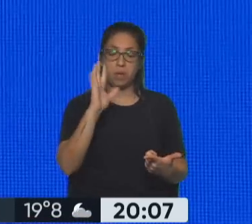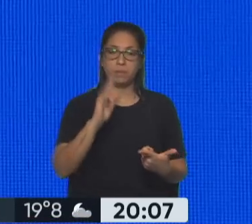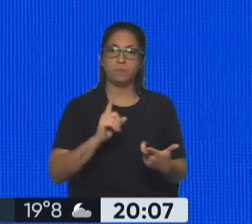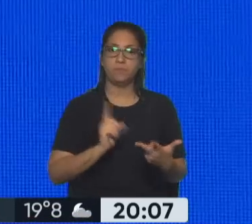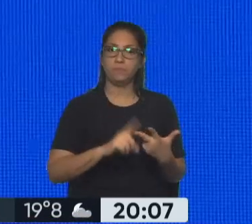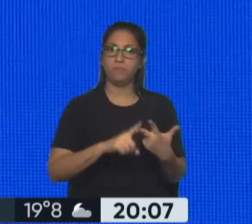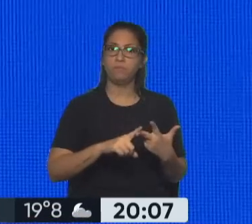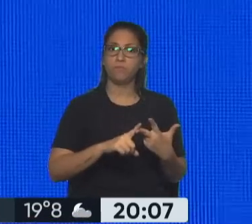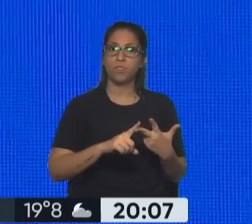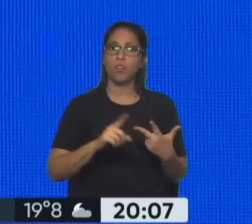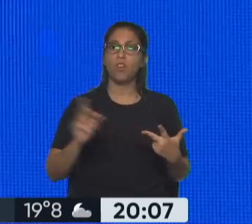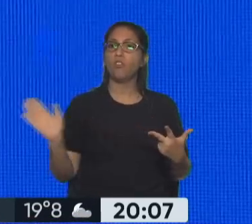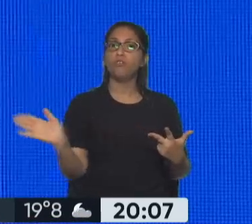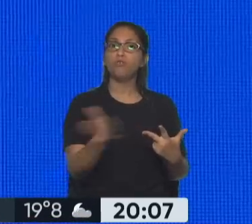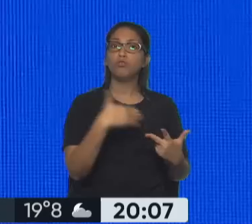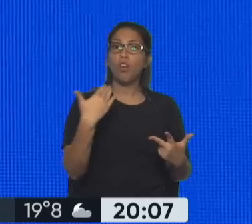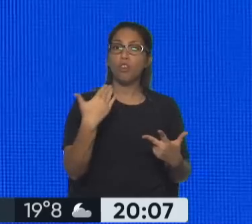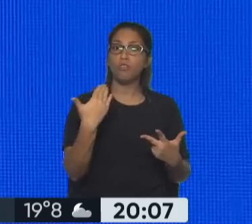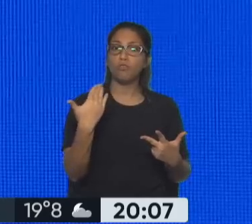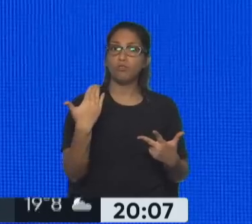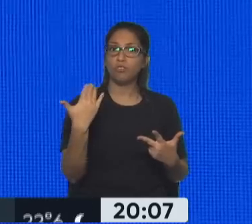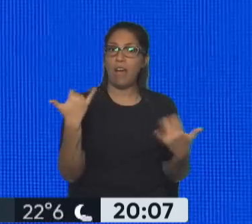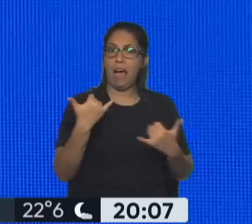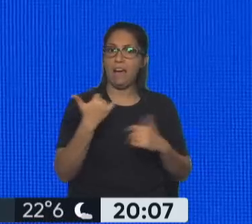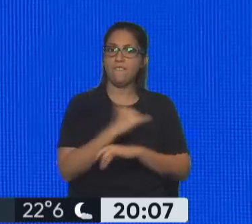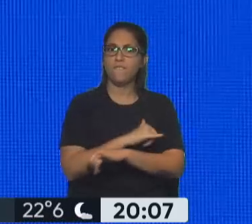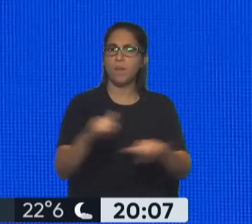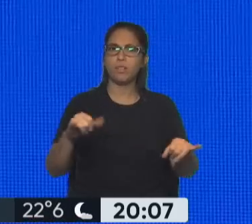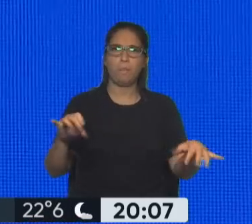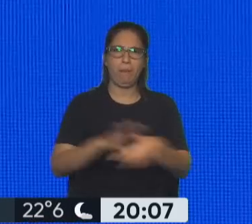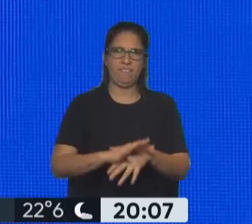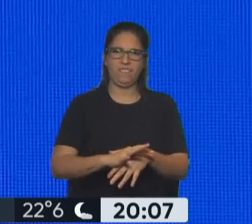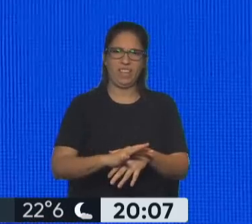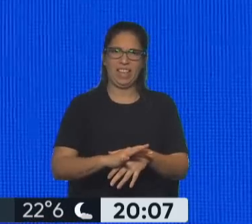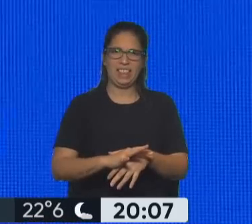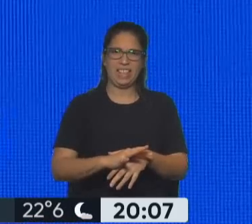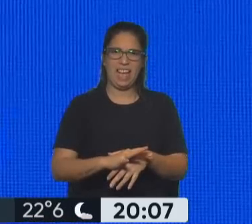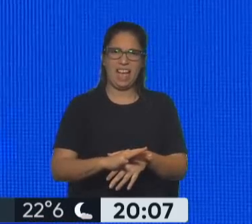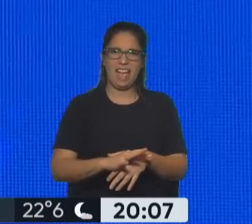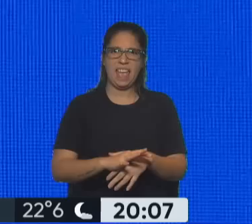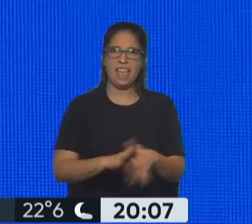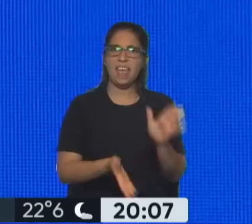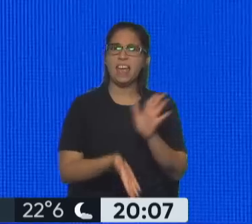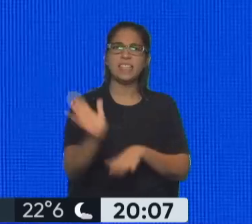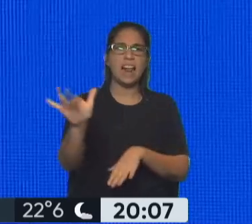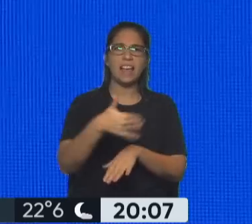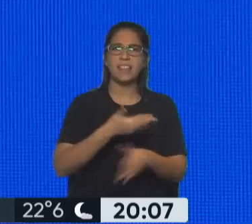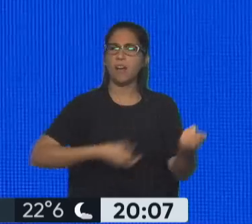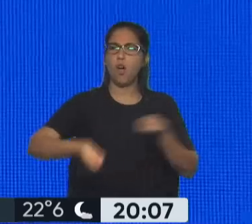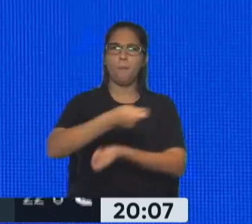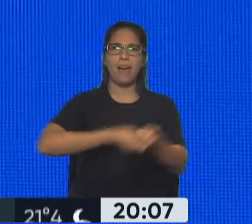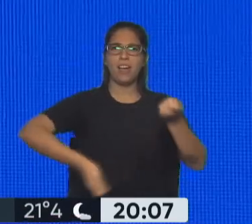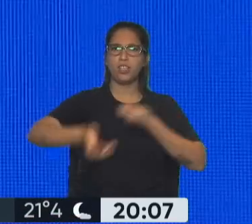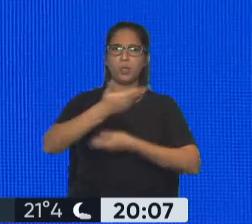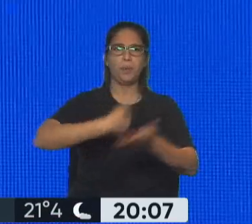Además, todos los factores tienen una información perfecta y hay libre entrada de todo